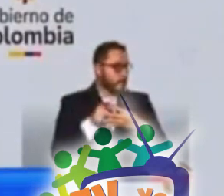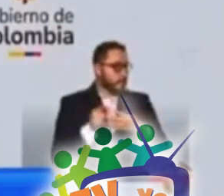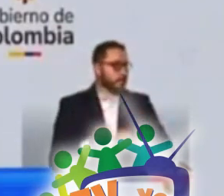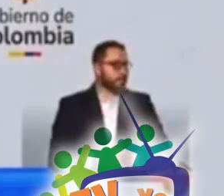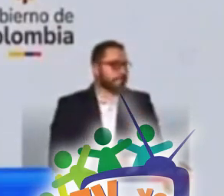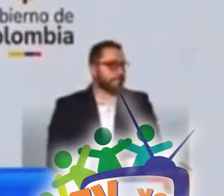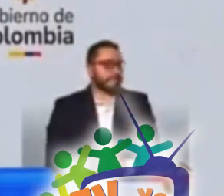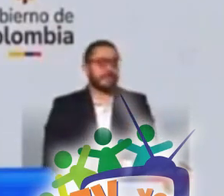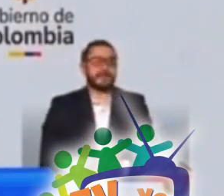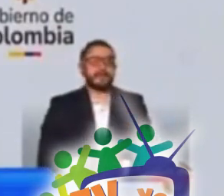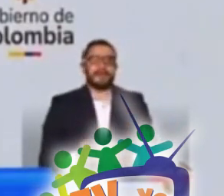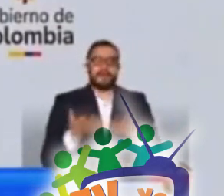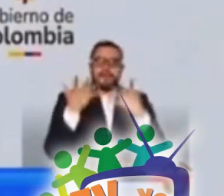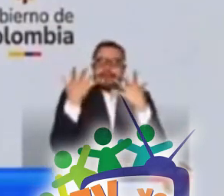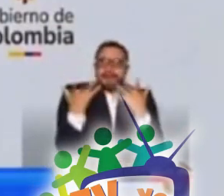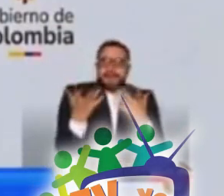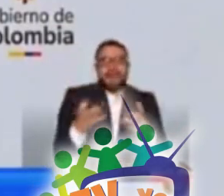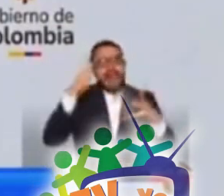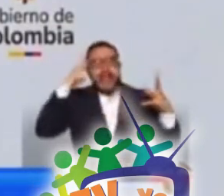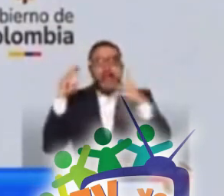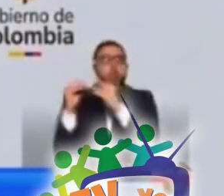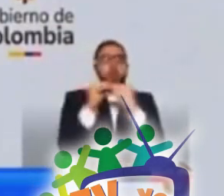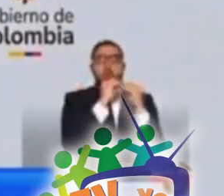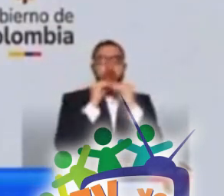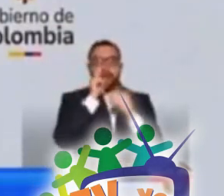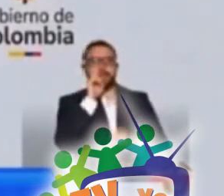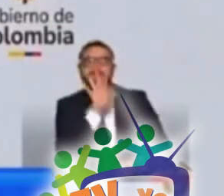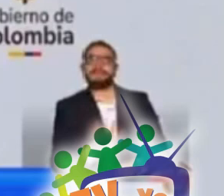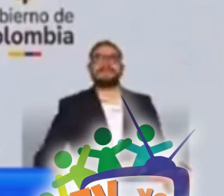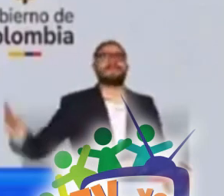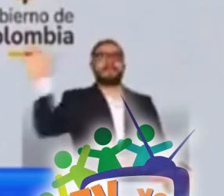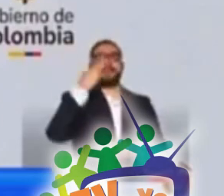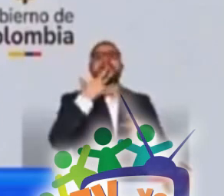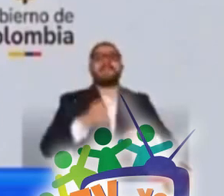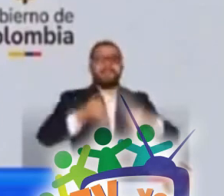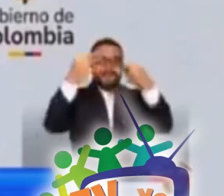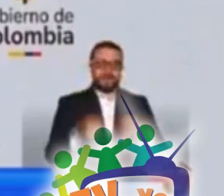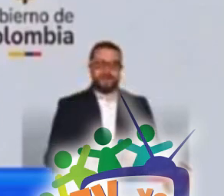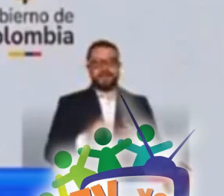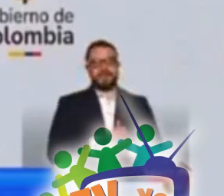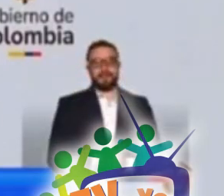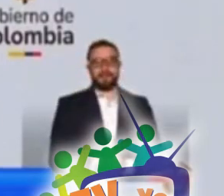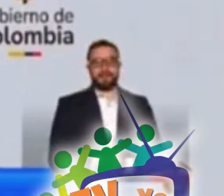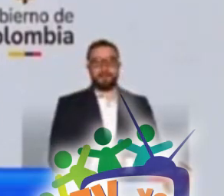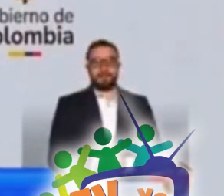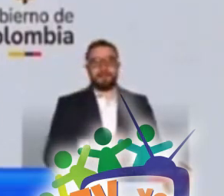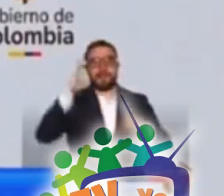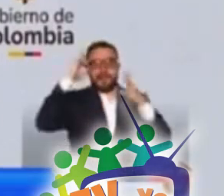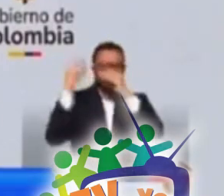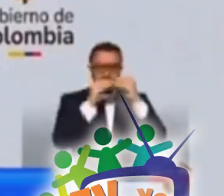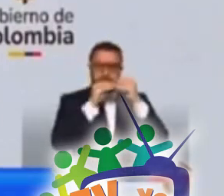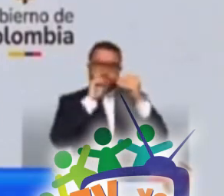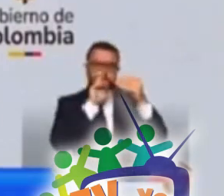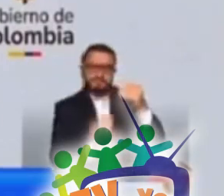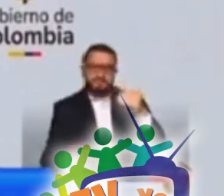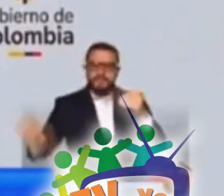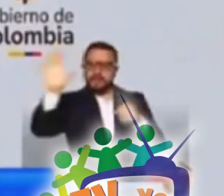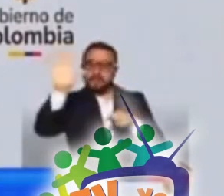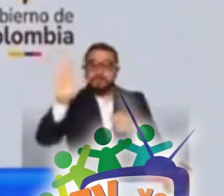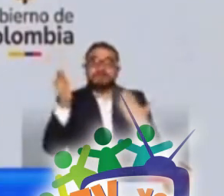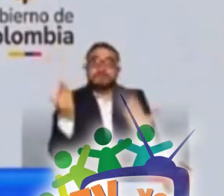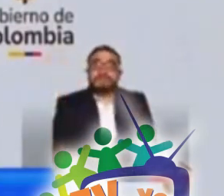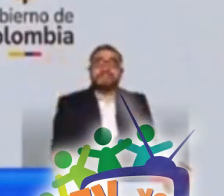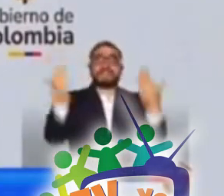la búsqueda de un acuerdo nacional de verdad que permita